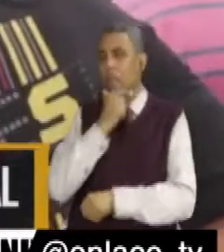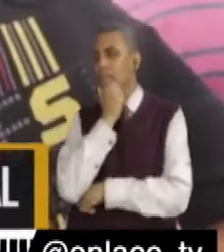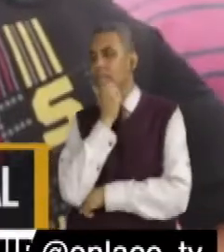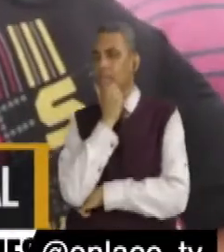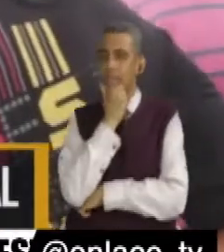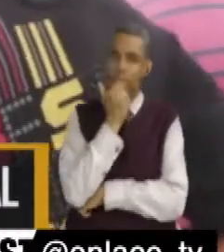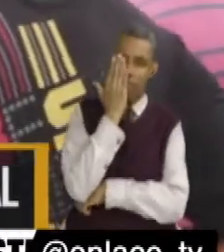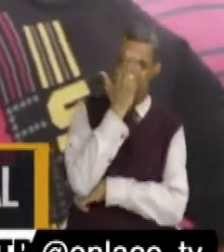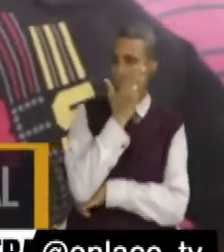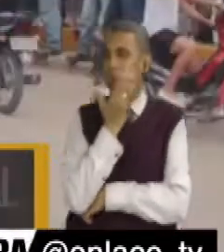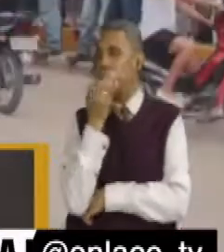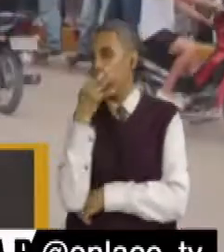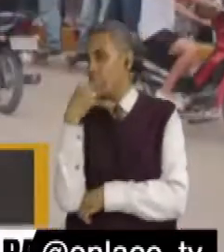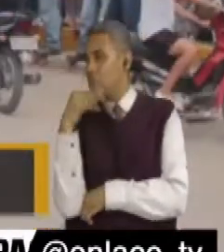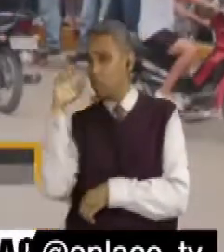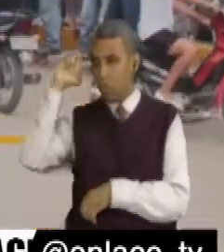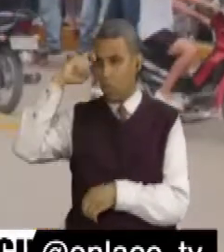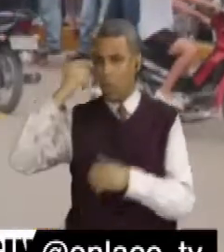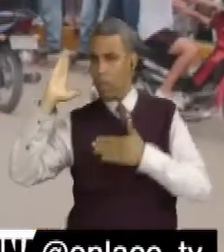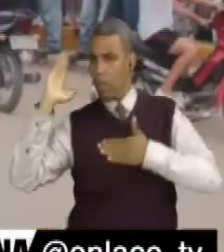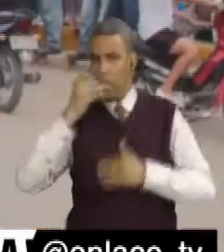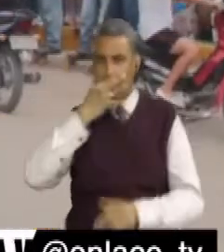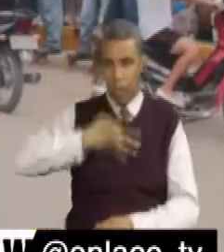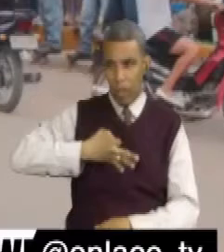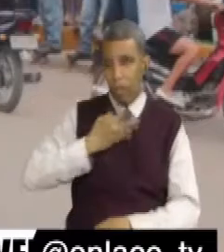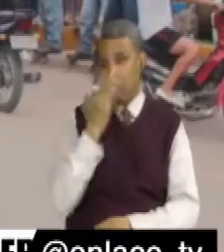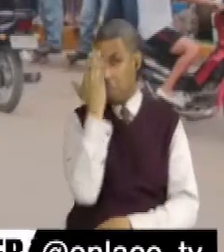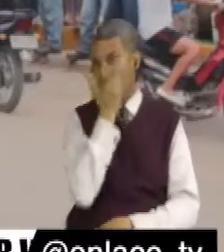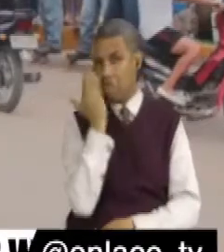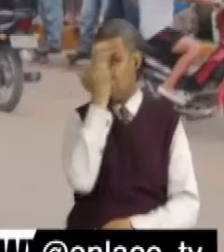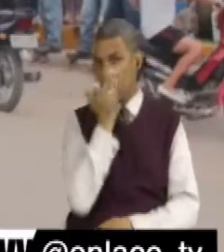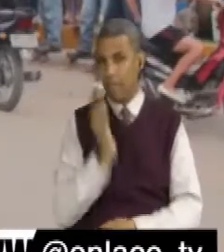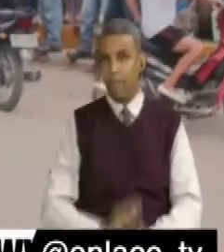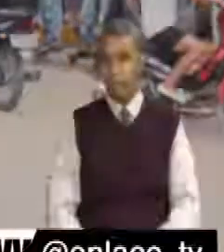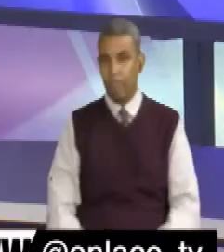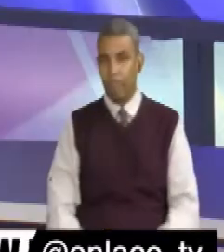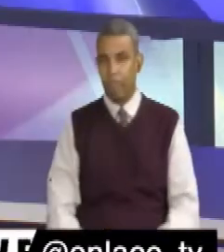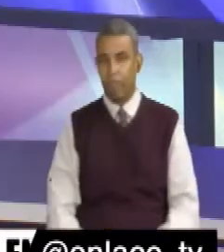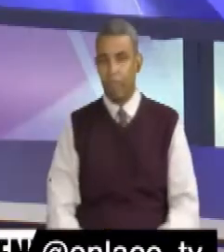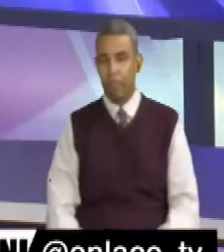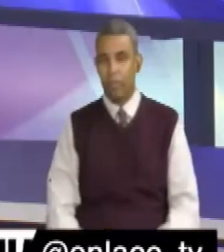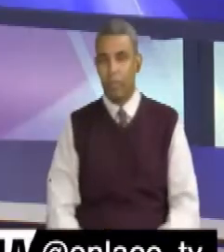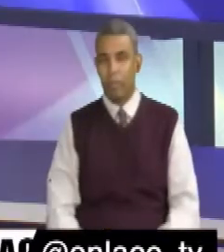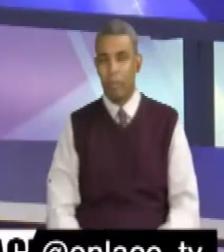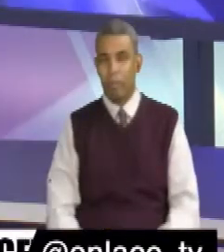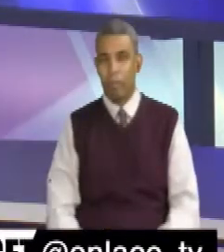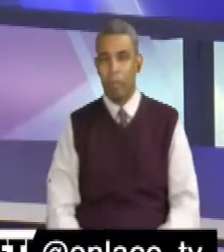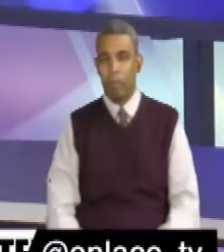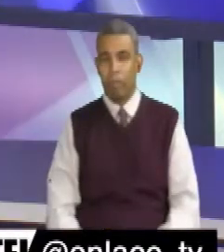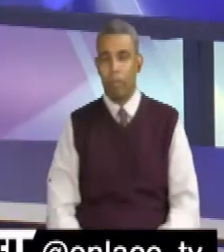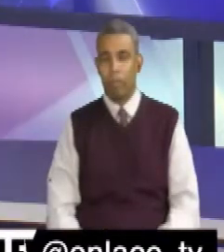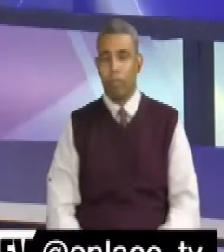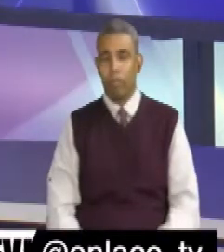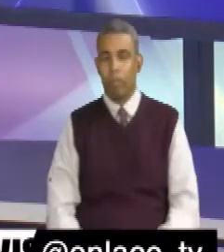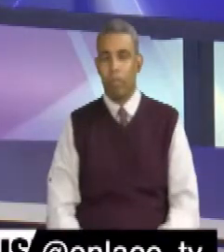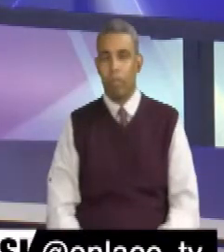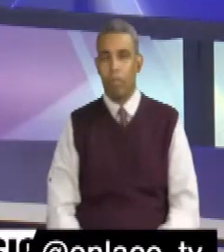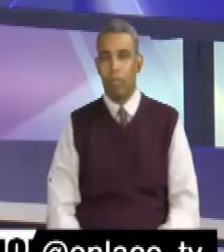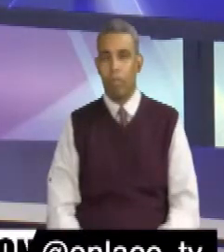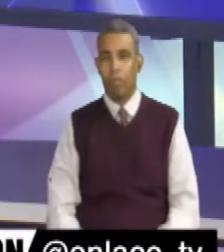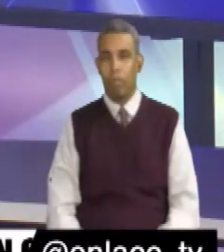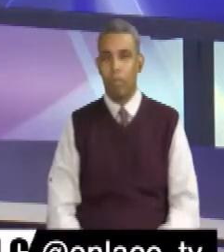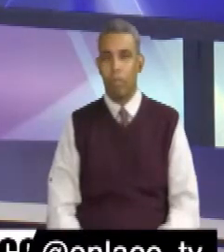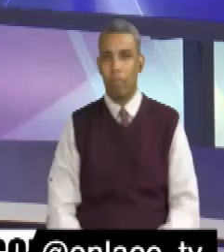mantenimiento constantes que se adelanten en ese sector de la Comuna 6. Comité de Seguimiento Electoral